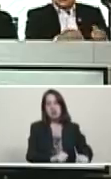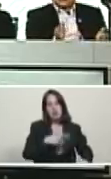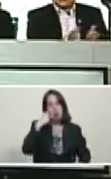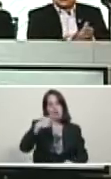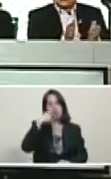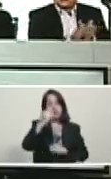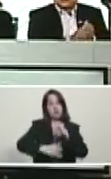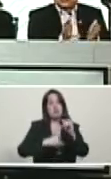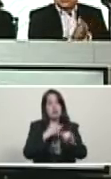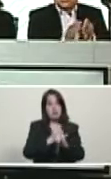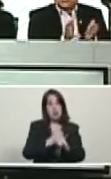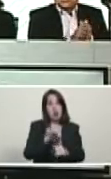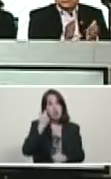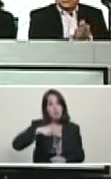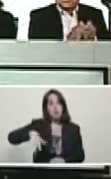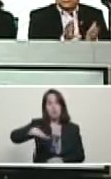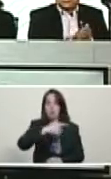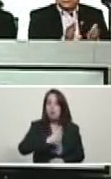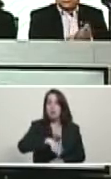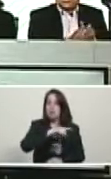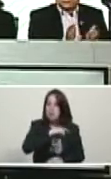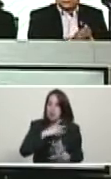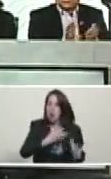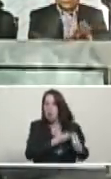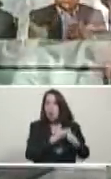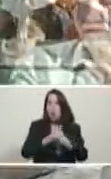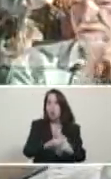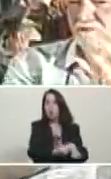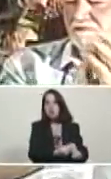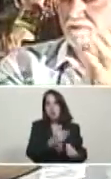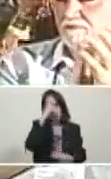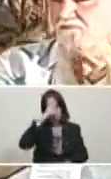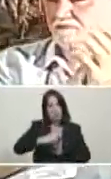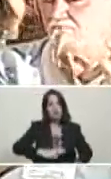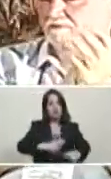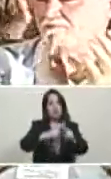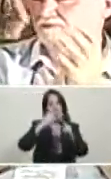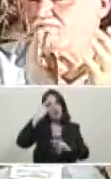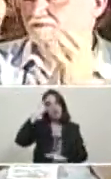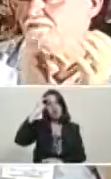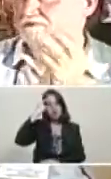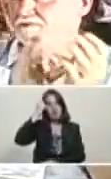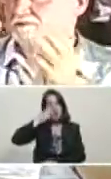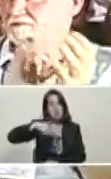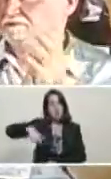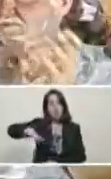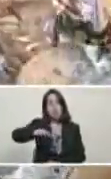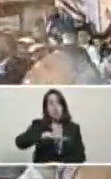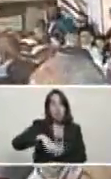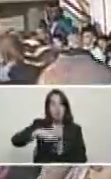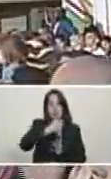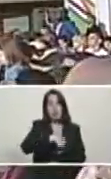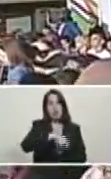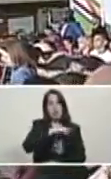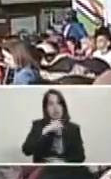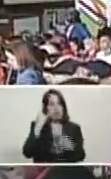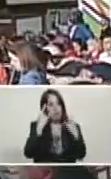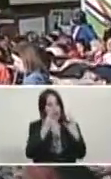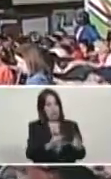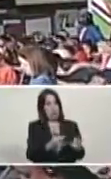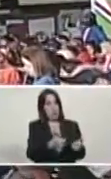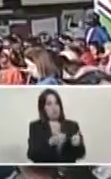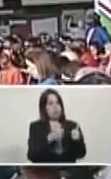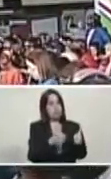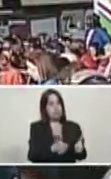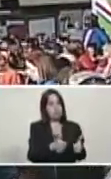españa acompaña venezuela en su lucha por la dignidad lo sé el pueblo de españa admira la lucha de la